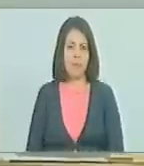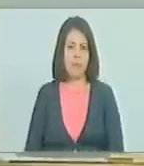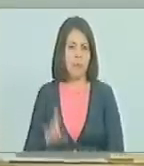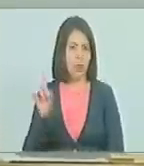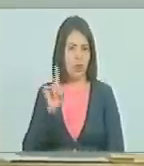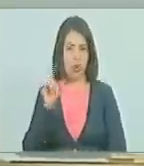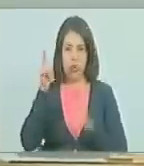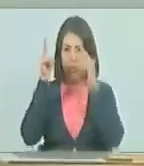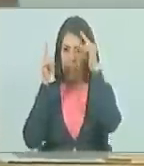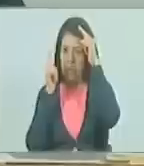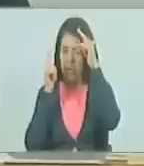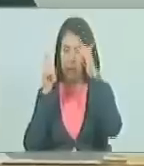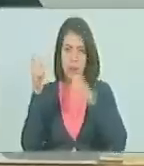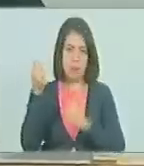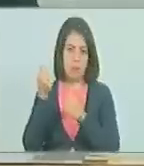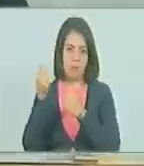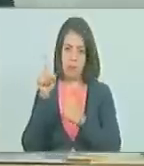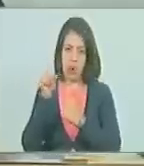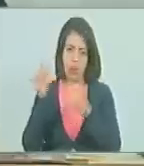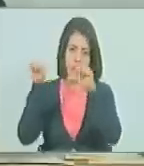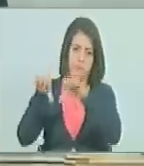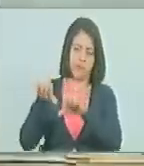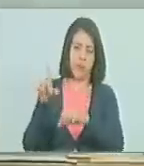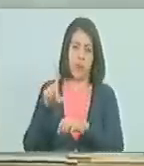el chavismo.